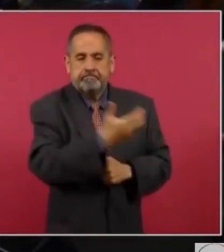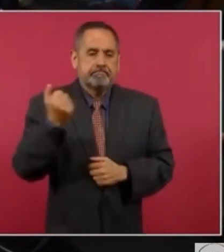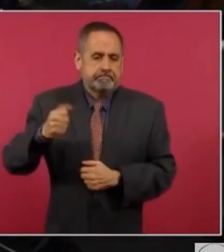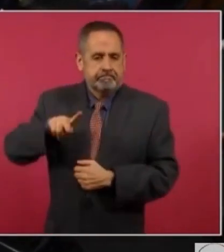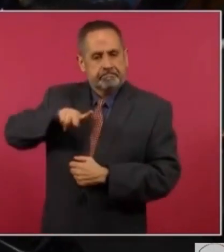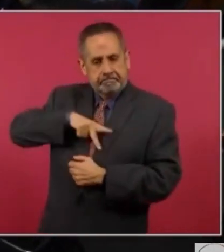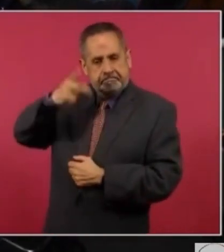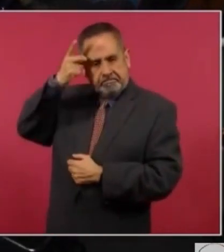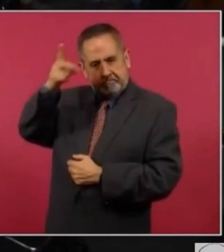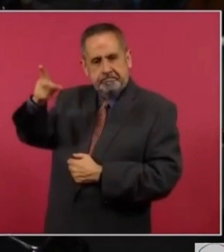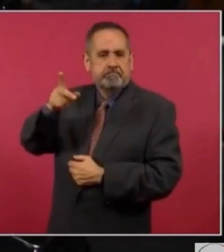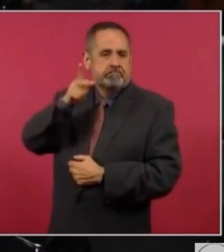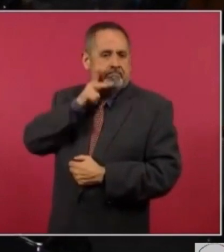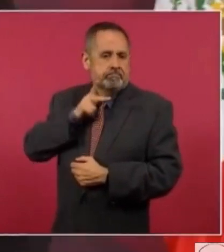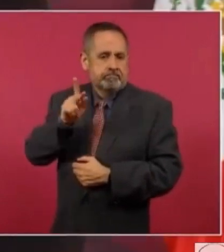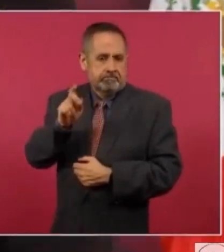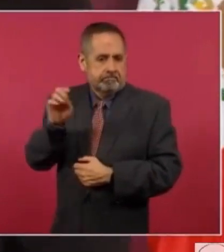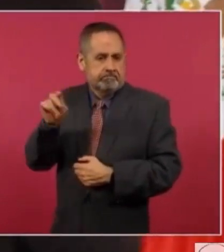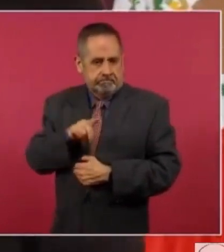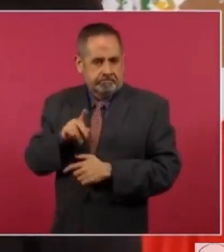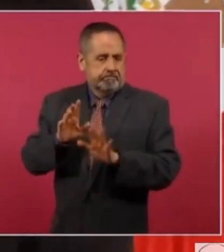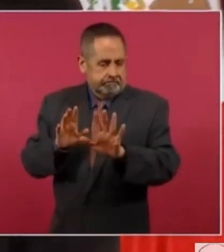cuando empieza